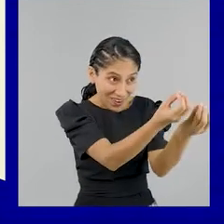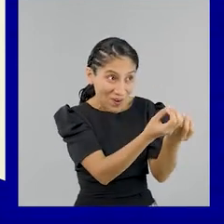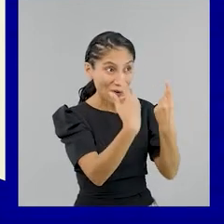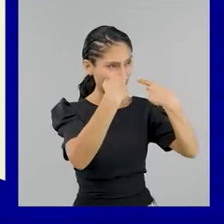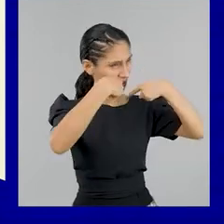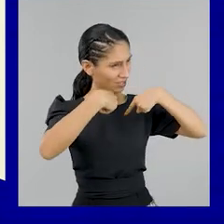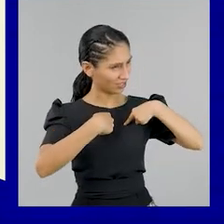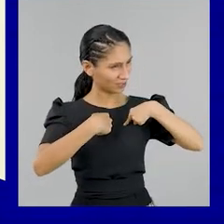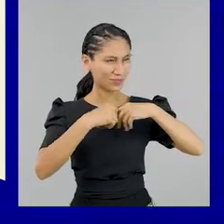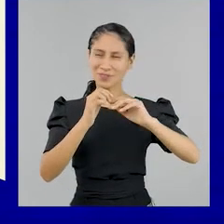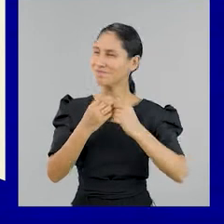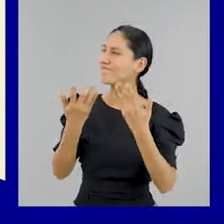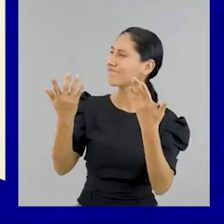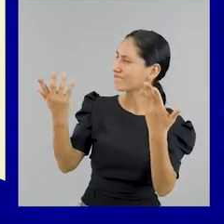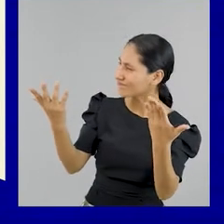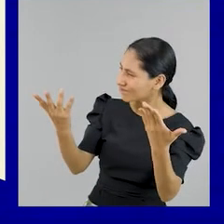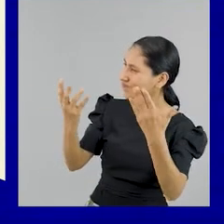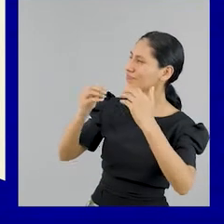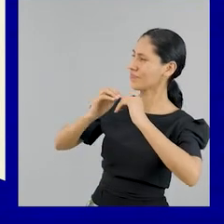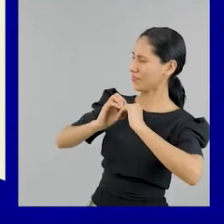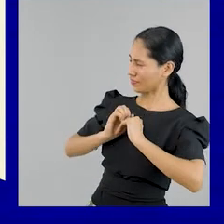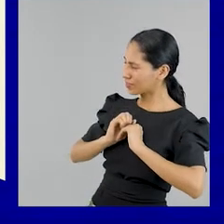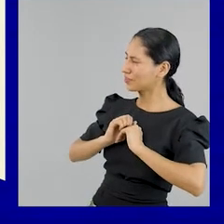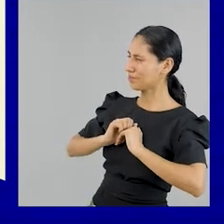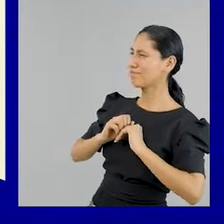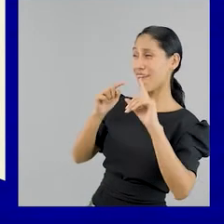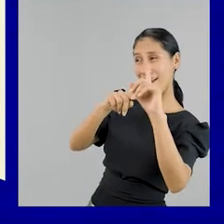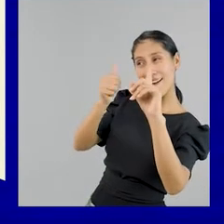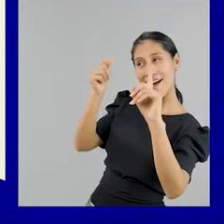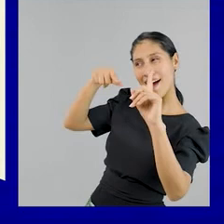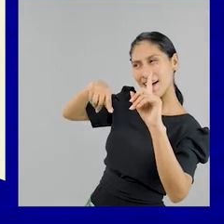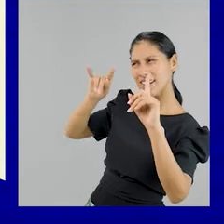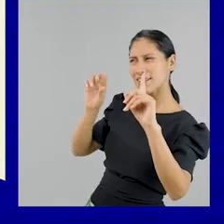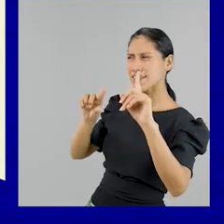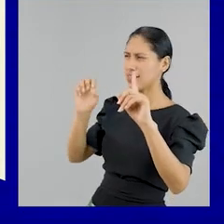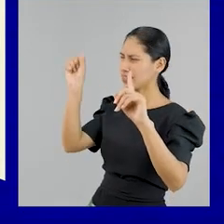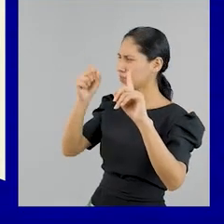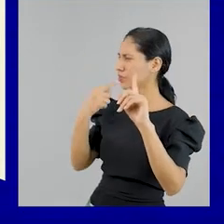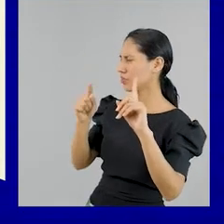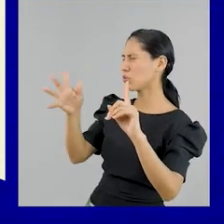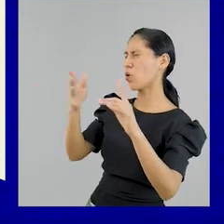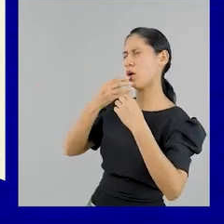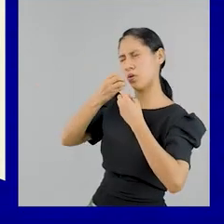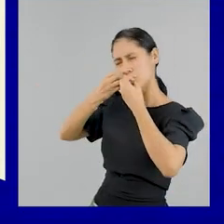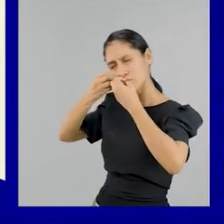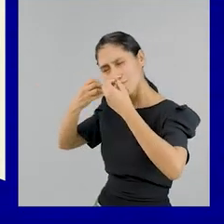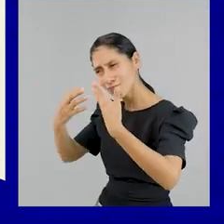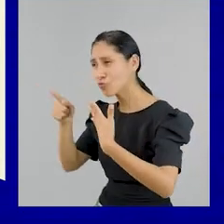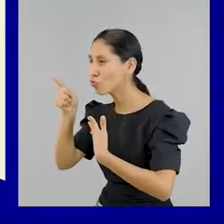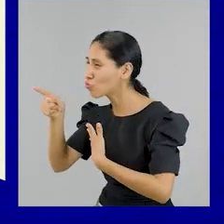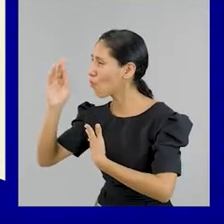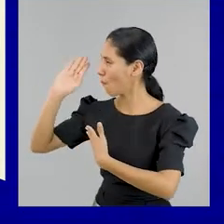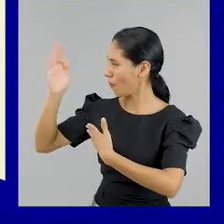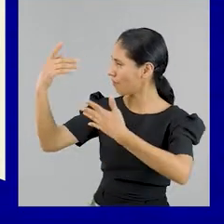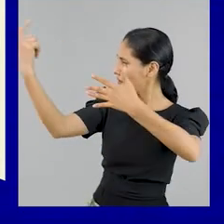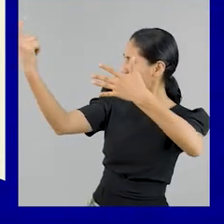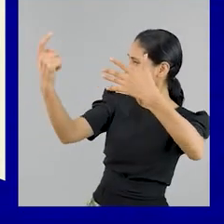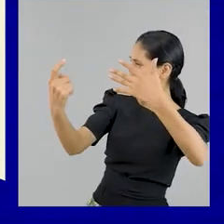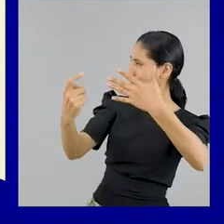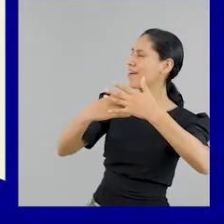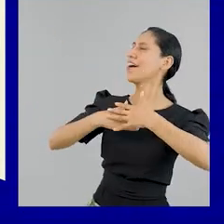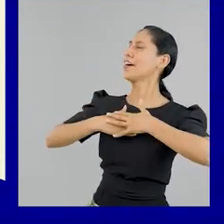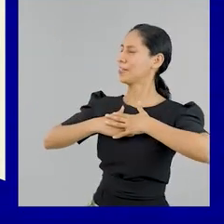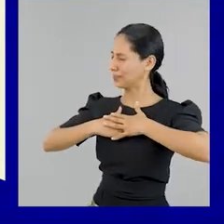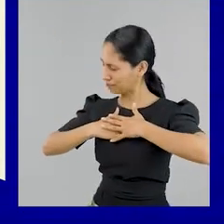obedécenos. Contestó Aquiles, el de los pies ligeros. Preciso es, oh diosa, hacer lo que